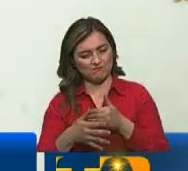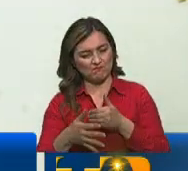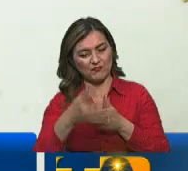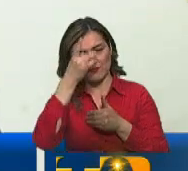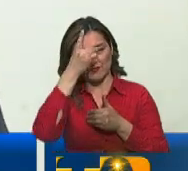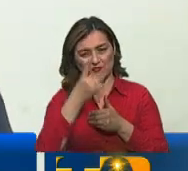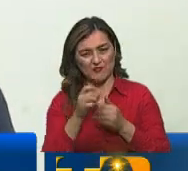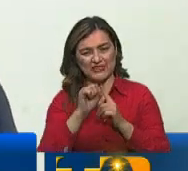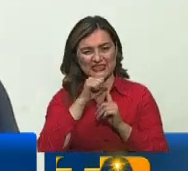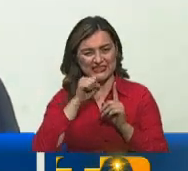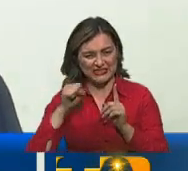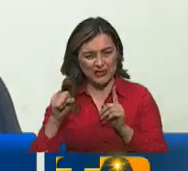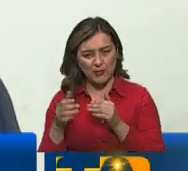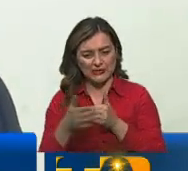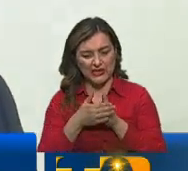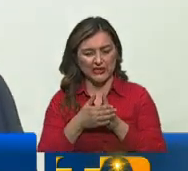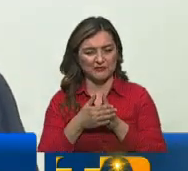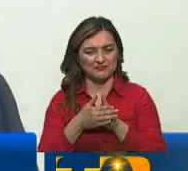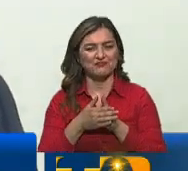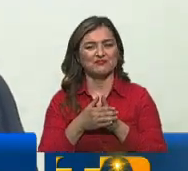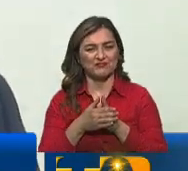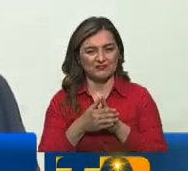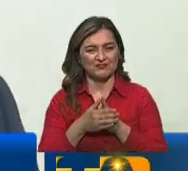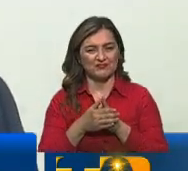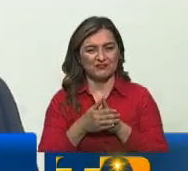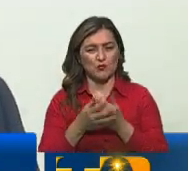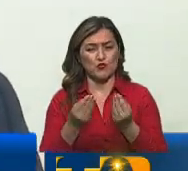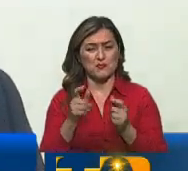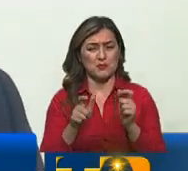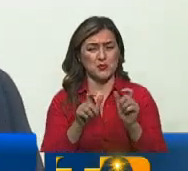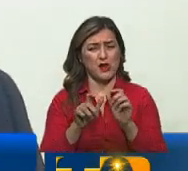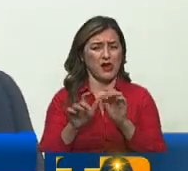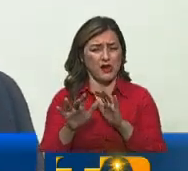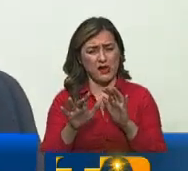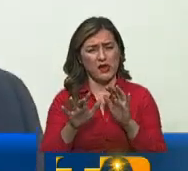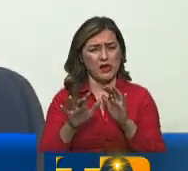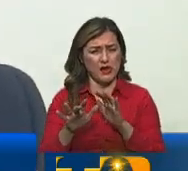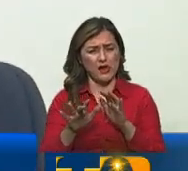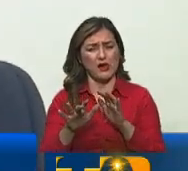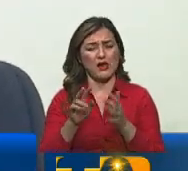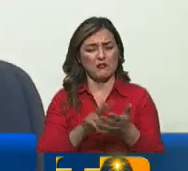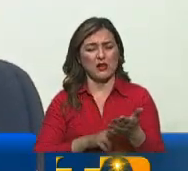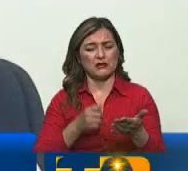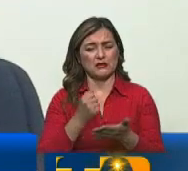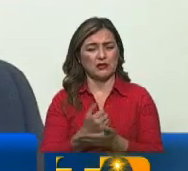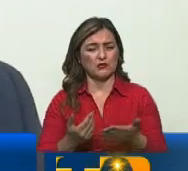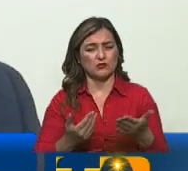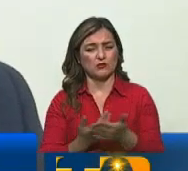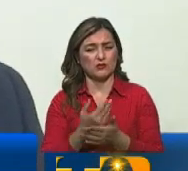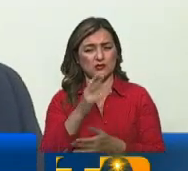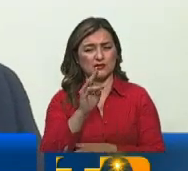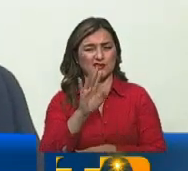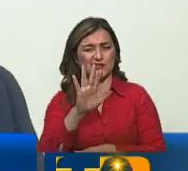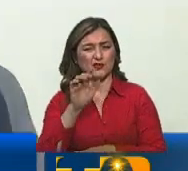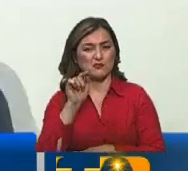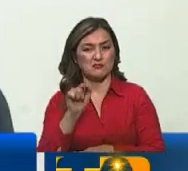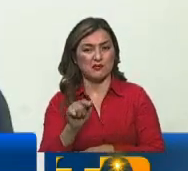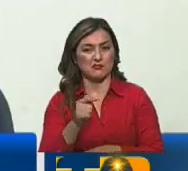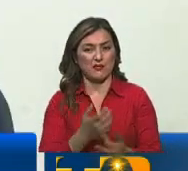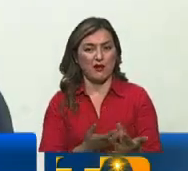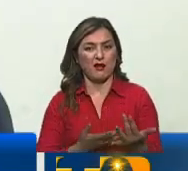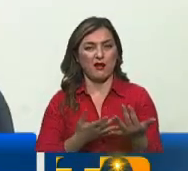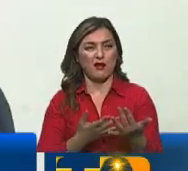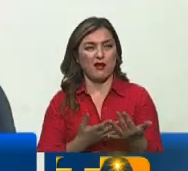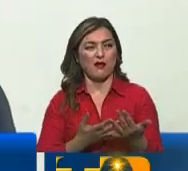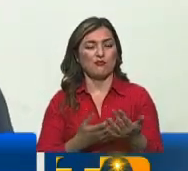decidieron cerrar el sistema de renovación porque había mucha afluencia de gente renovando en la actualidad, casi 75.000 visados en espera. Tiene